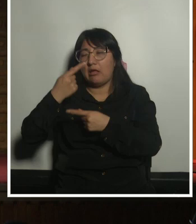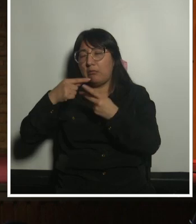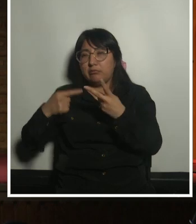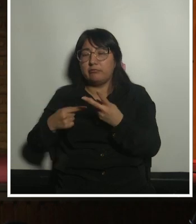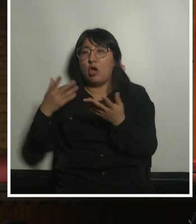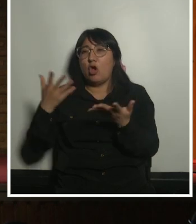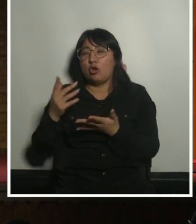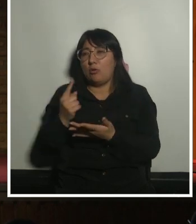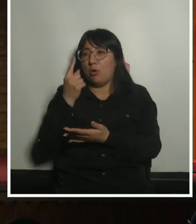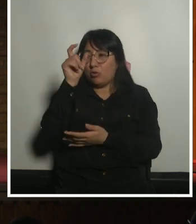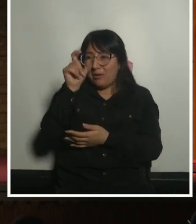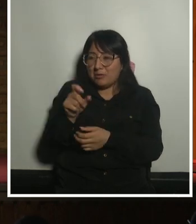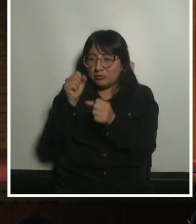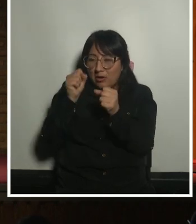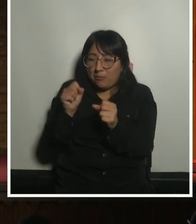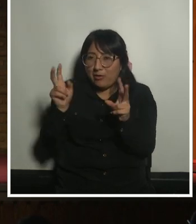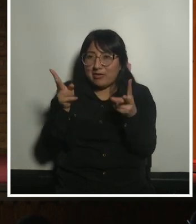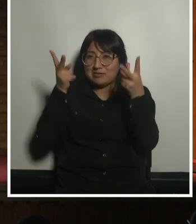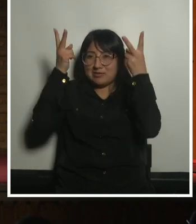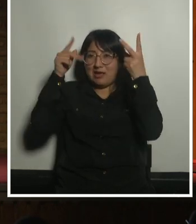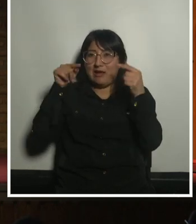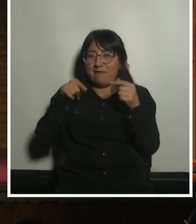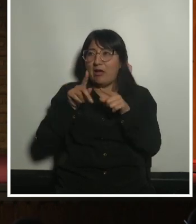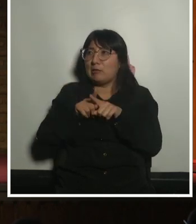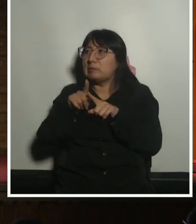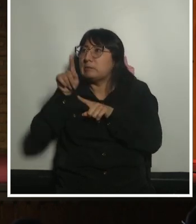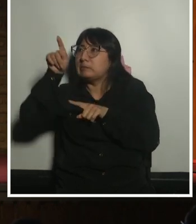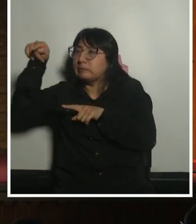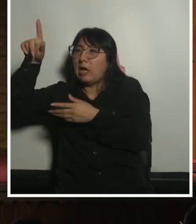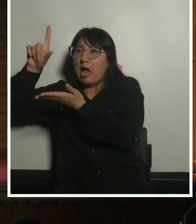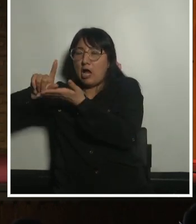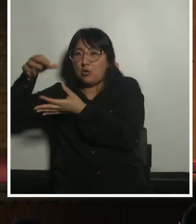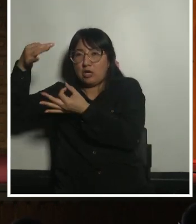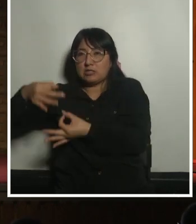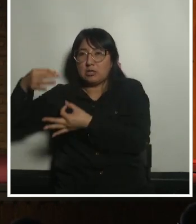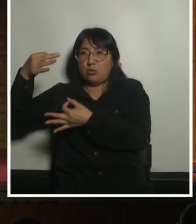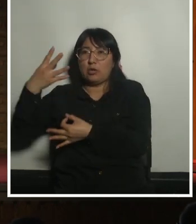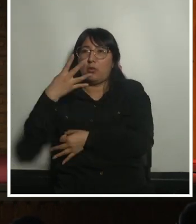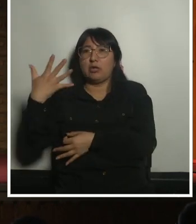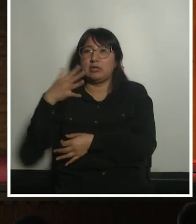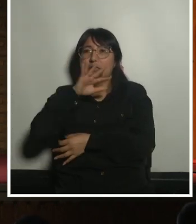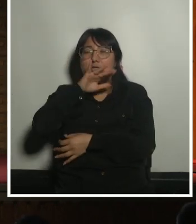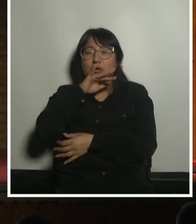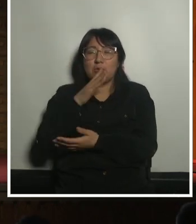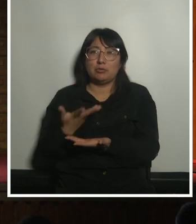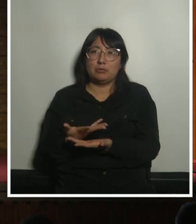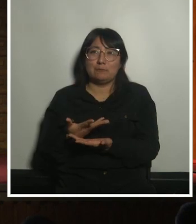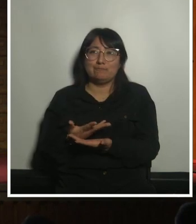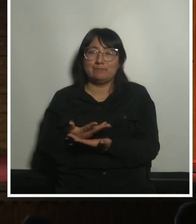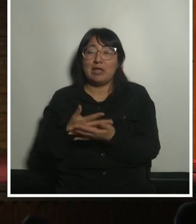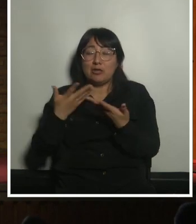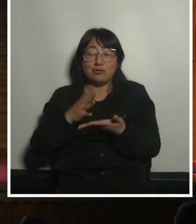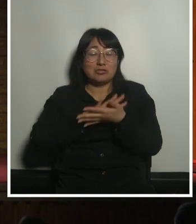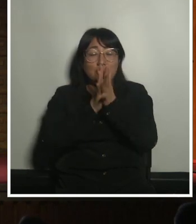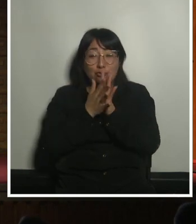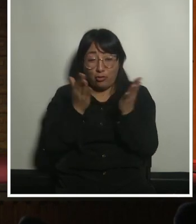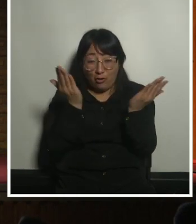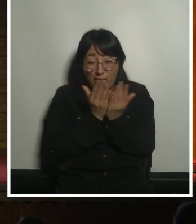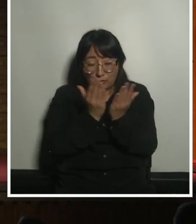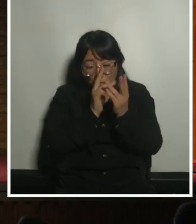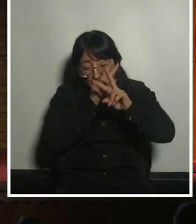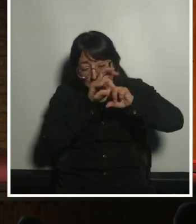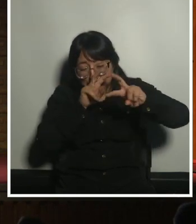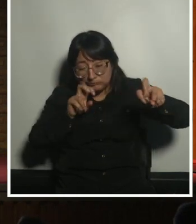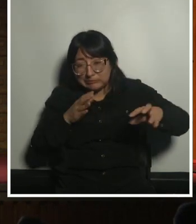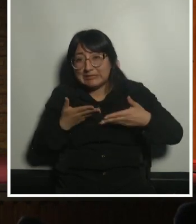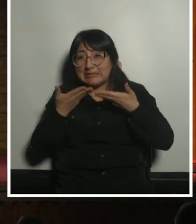persona, ¿cierto?, puede salvar a llegar a cota segura en 45 minutos. Entonces, estos estudios se están entregando ahora